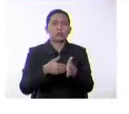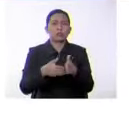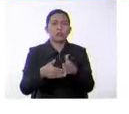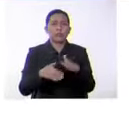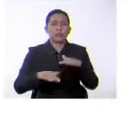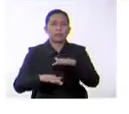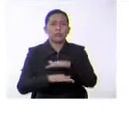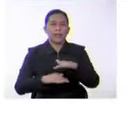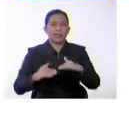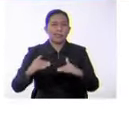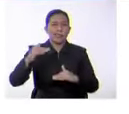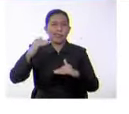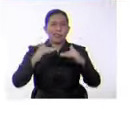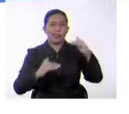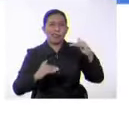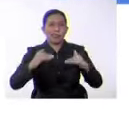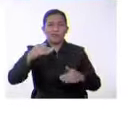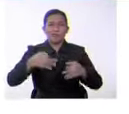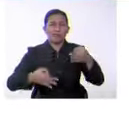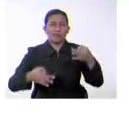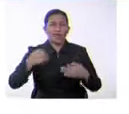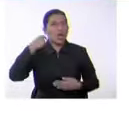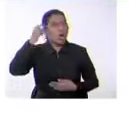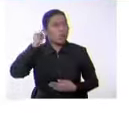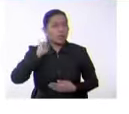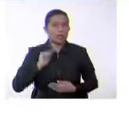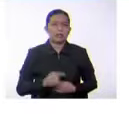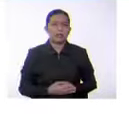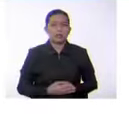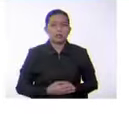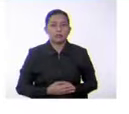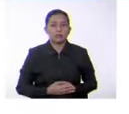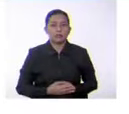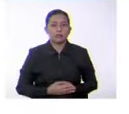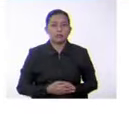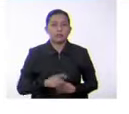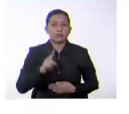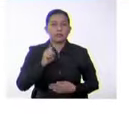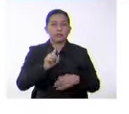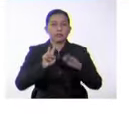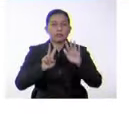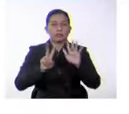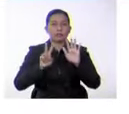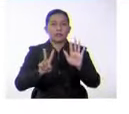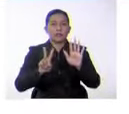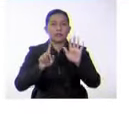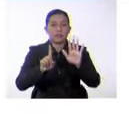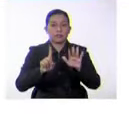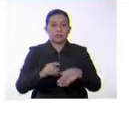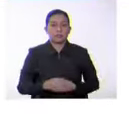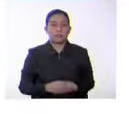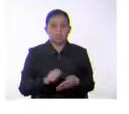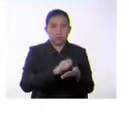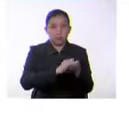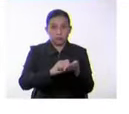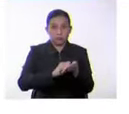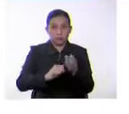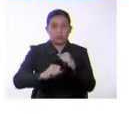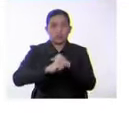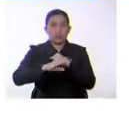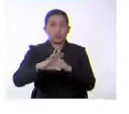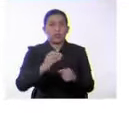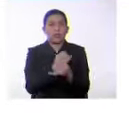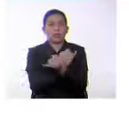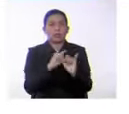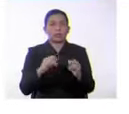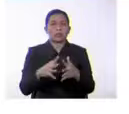entre los hombres. En 1776, se suscribe la Declaración de Independencia de los Estados